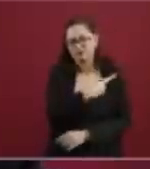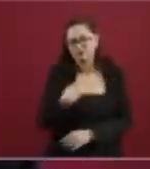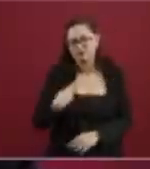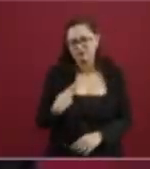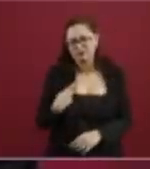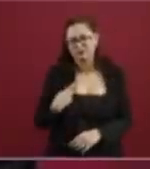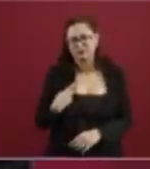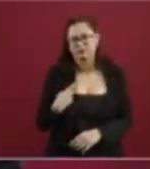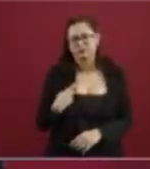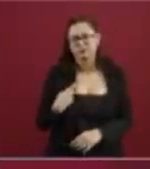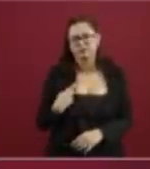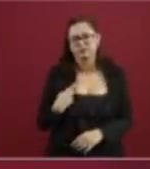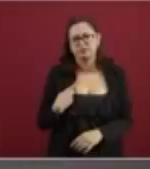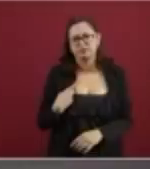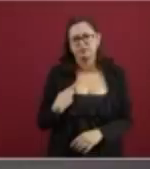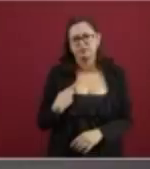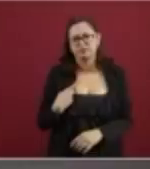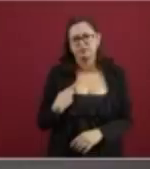se pueda